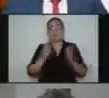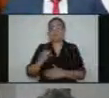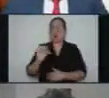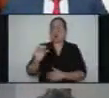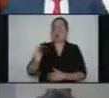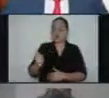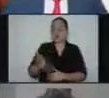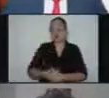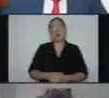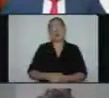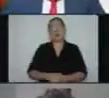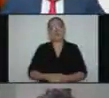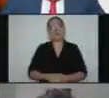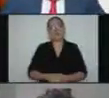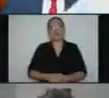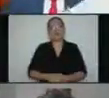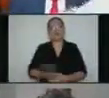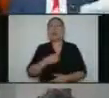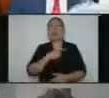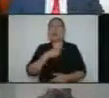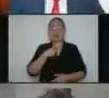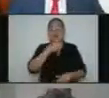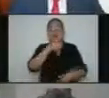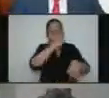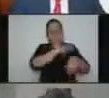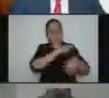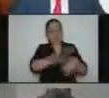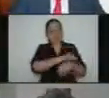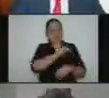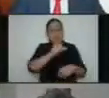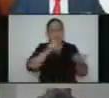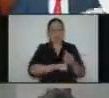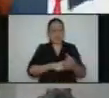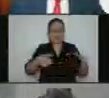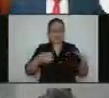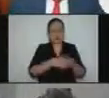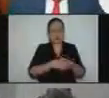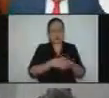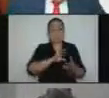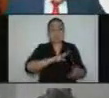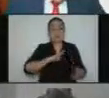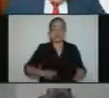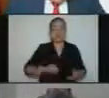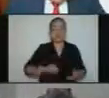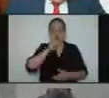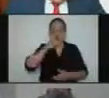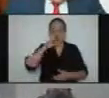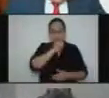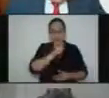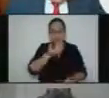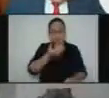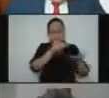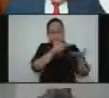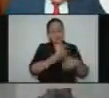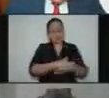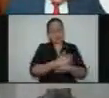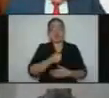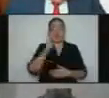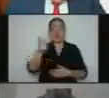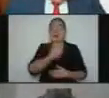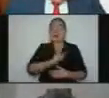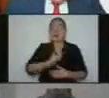efectos comunicar la sentencia al órgano interno de control del municipio de Aguascalientes por el actuar de la